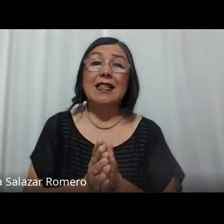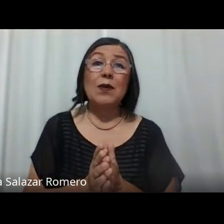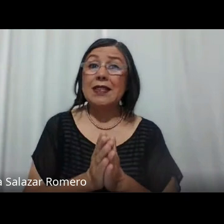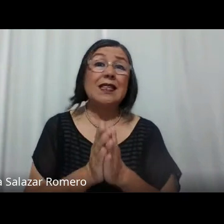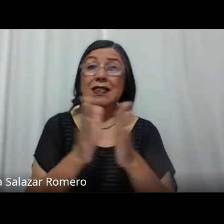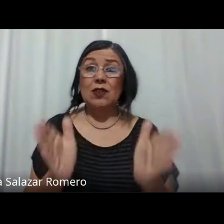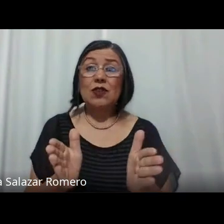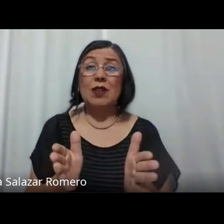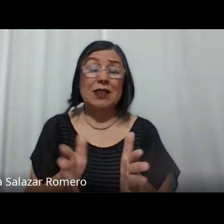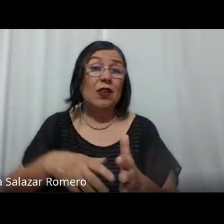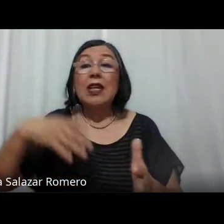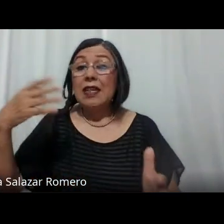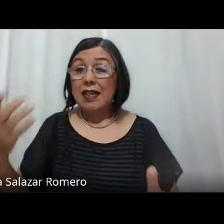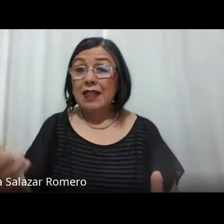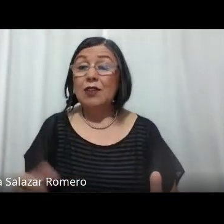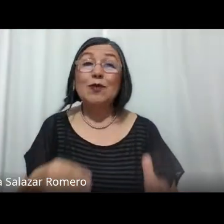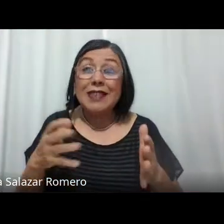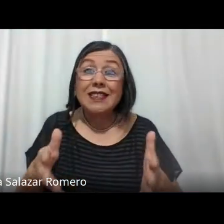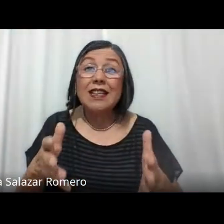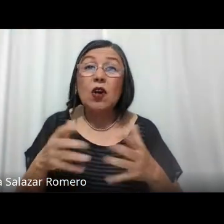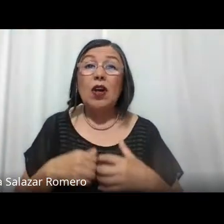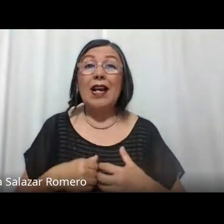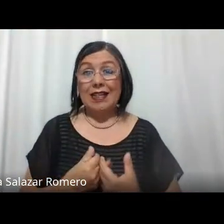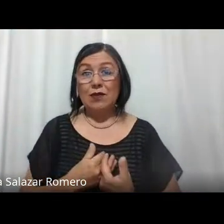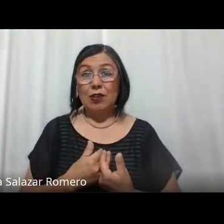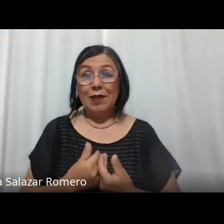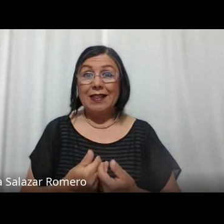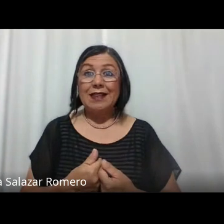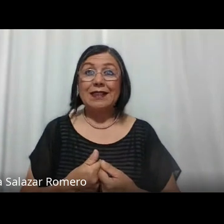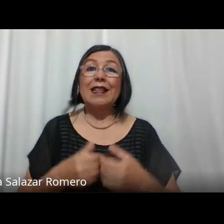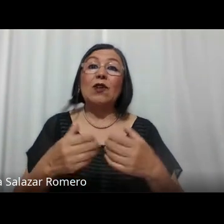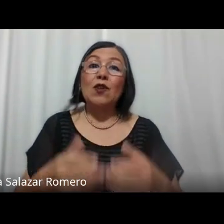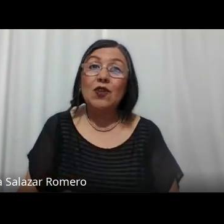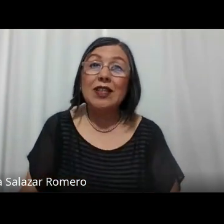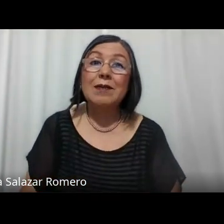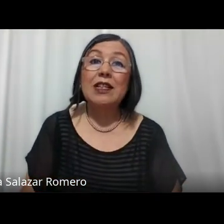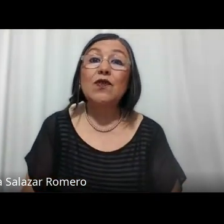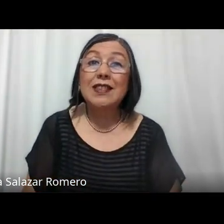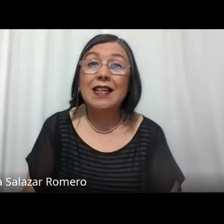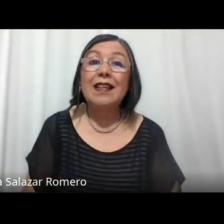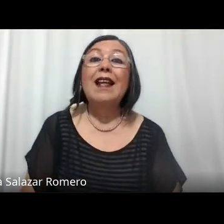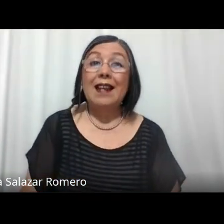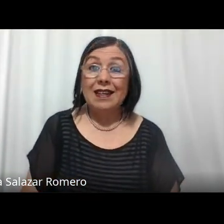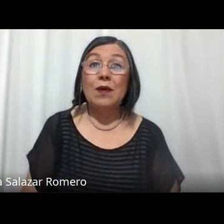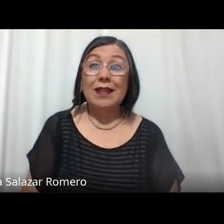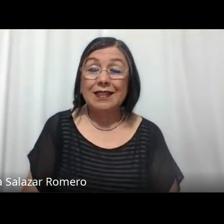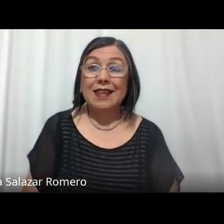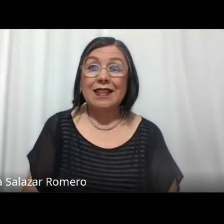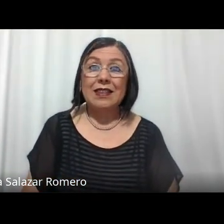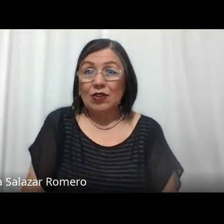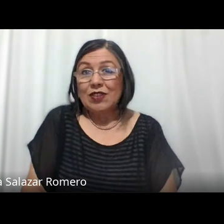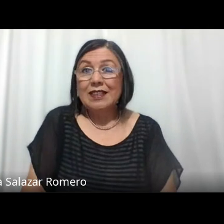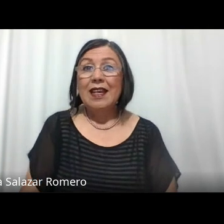la lengua de señas en todo su servicio. En el 2005, aquí en nuestro país, se reconoce de manera oficial la lengua de